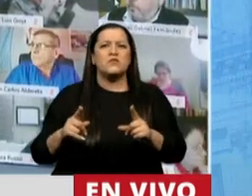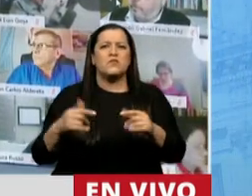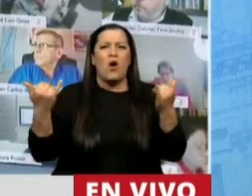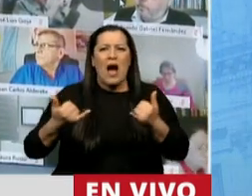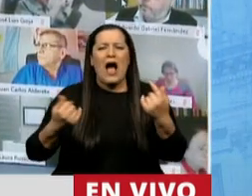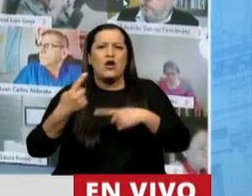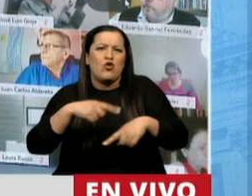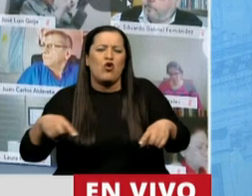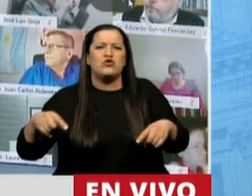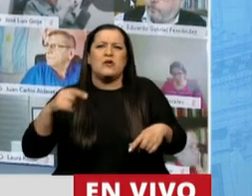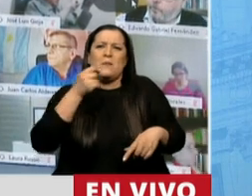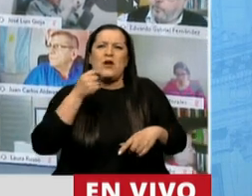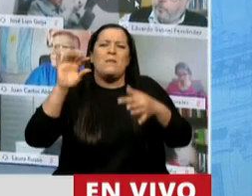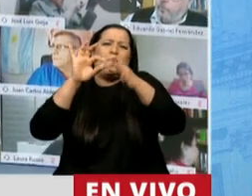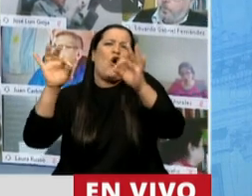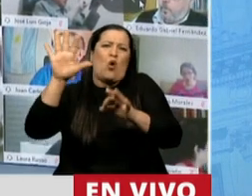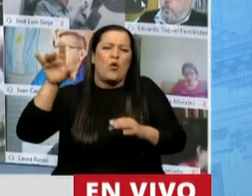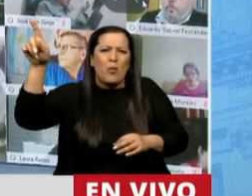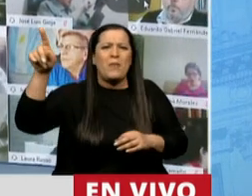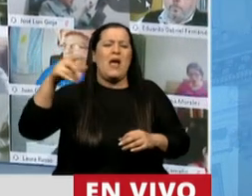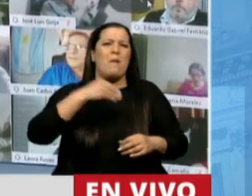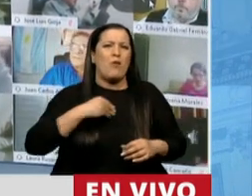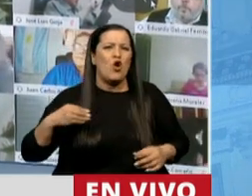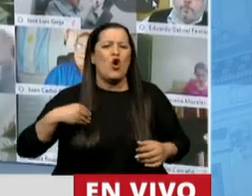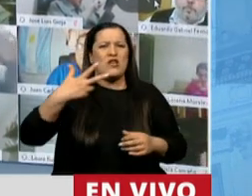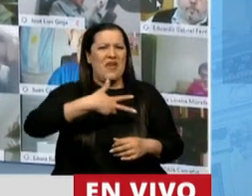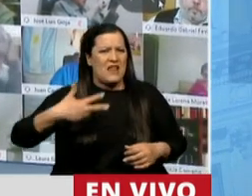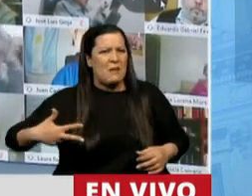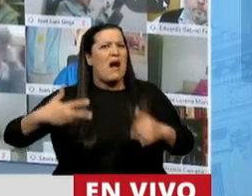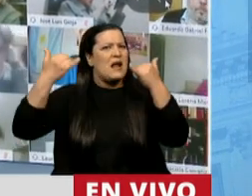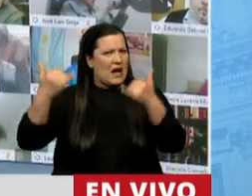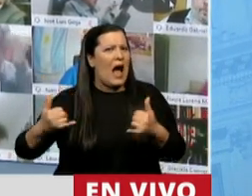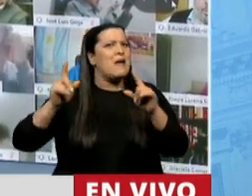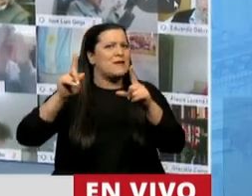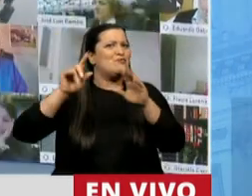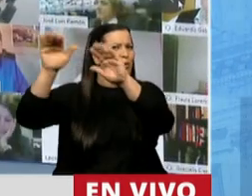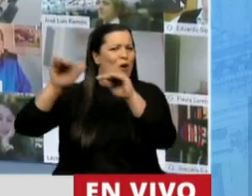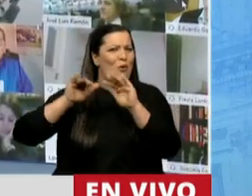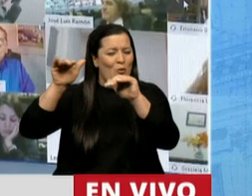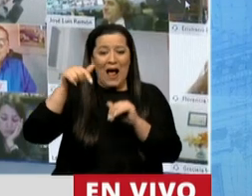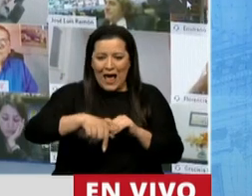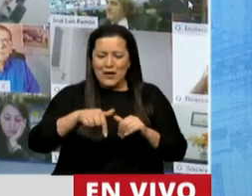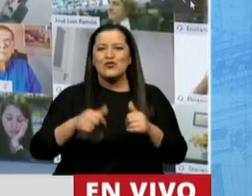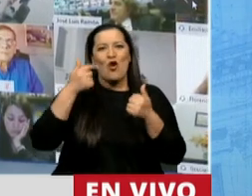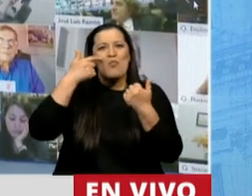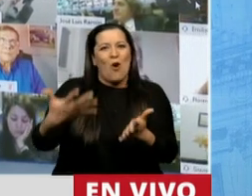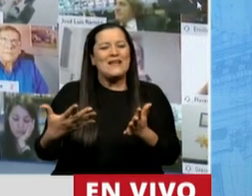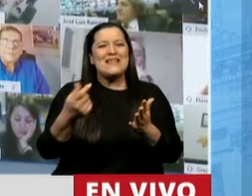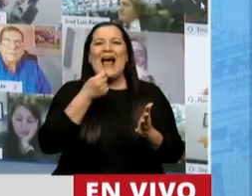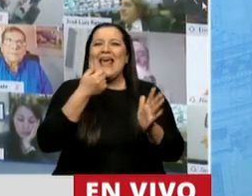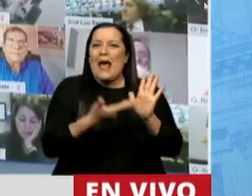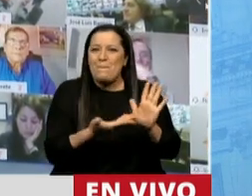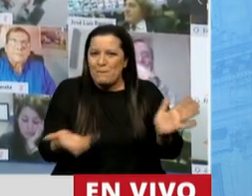otros lugares como la Unión Europea Francia Polonia y Dinamarca y creo que en este punto estamos dando este un ejemplo Y